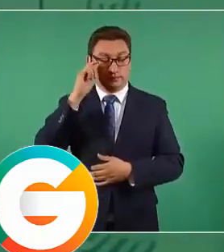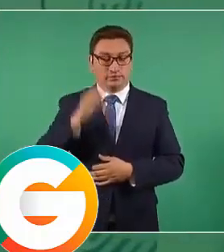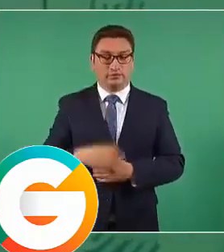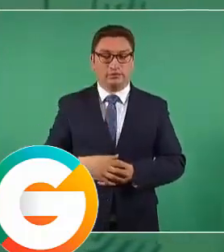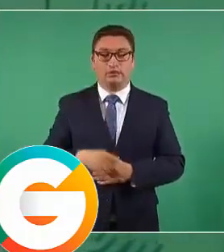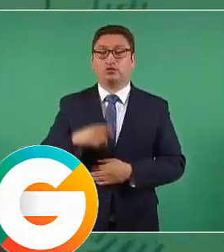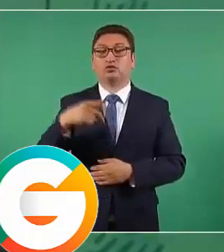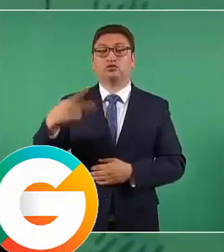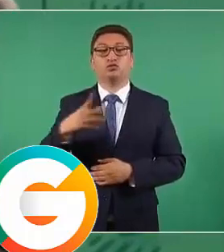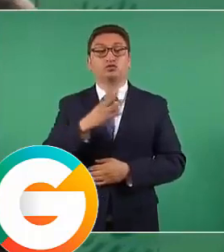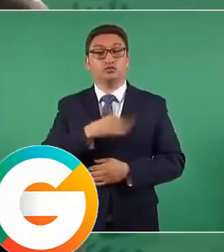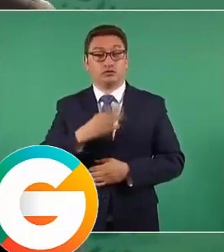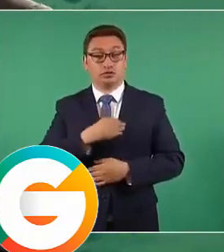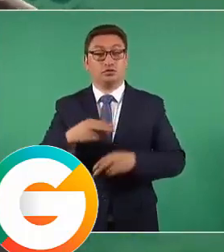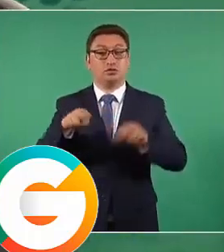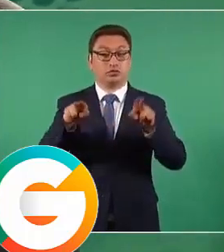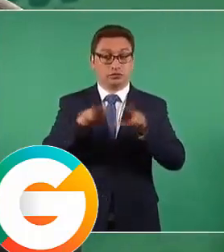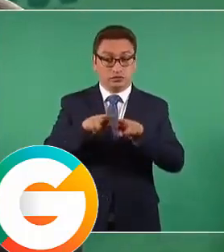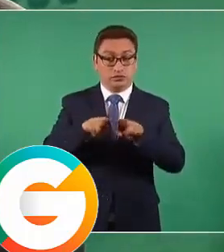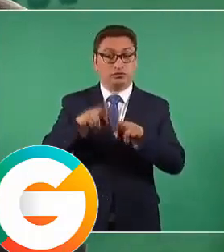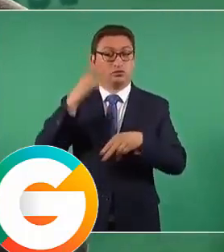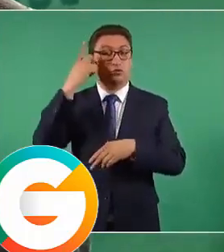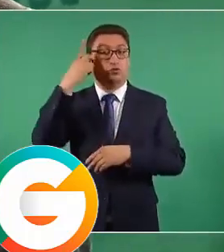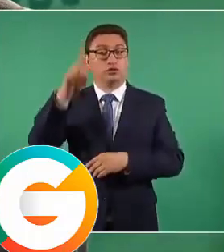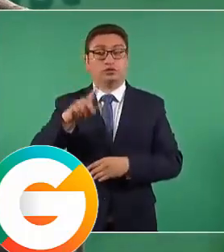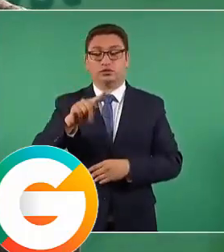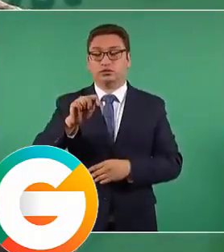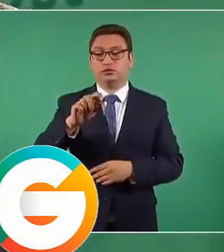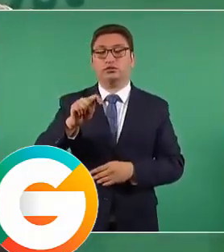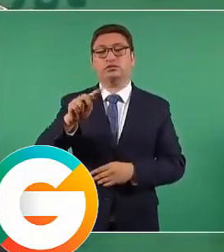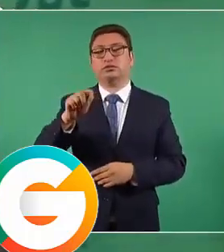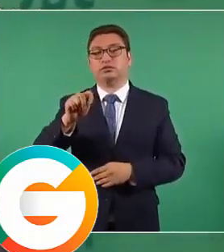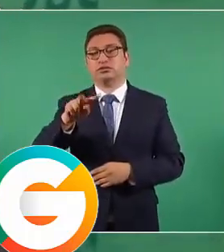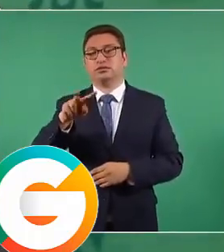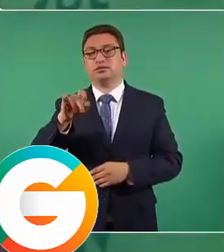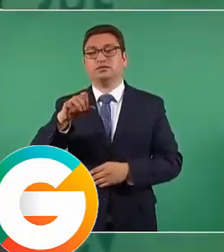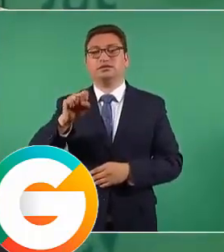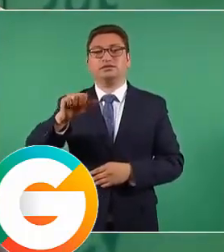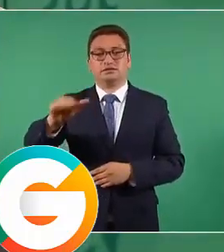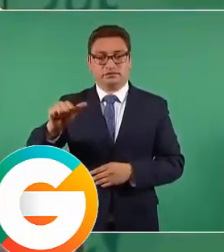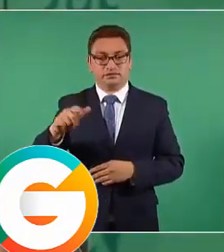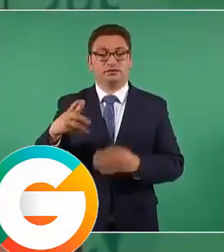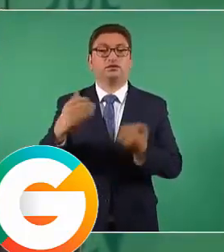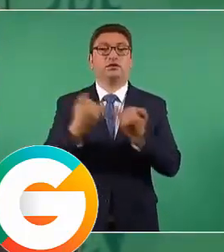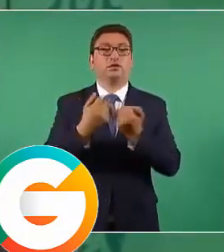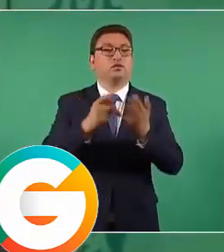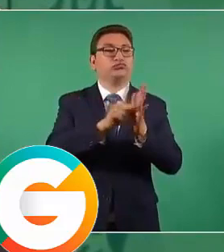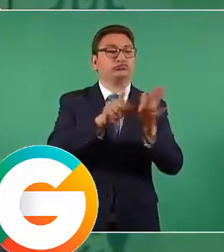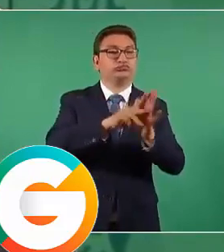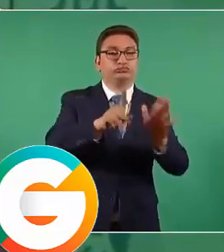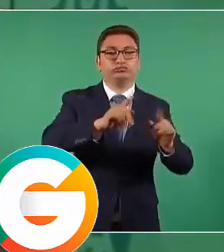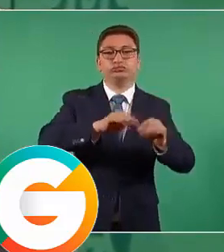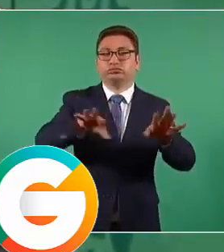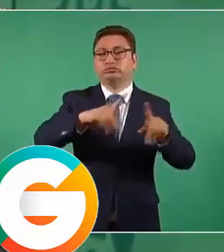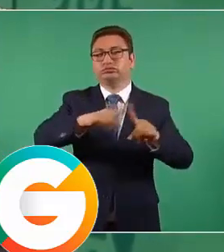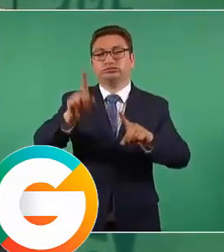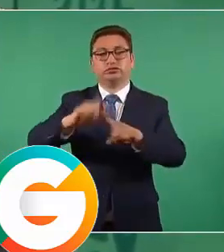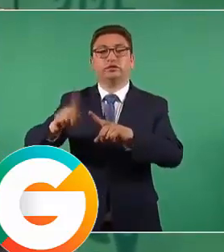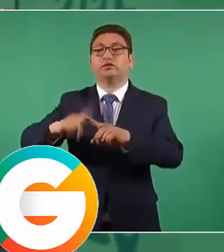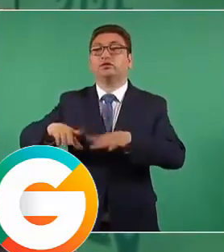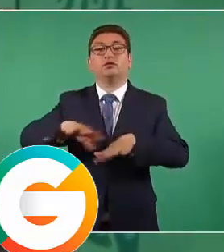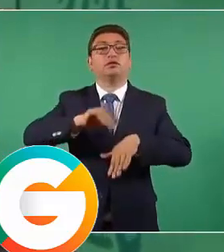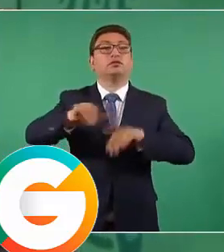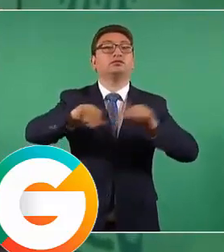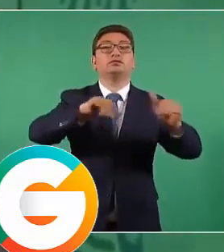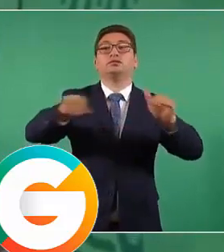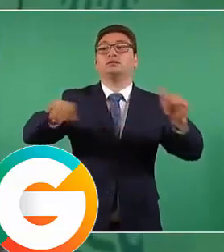a los hijos o a los nietos de los dueños de Televisa y de los medios de información. Los llamo a